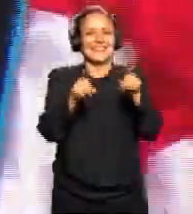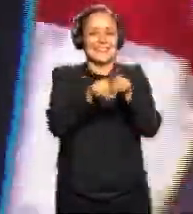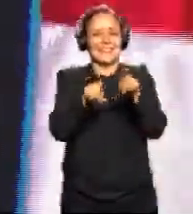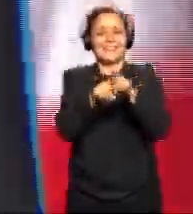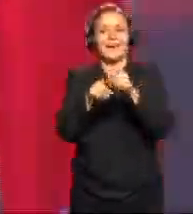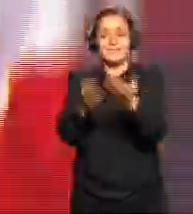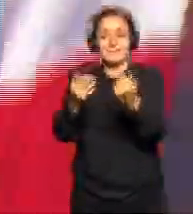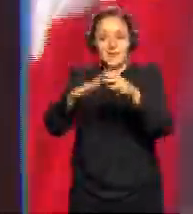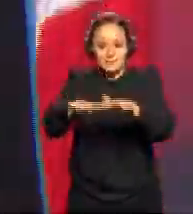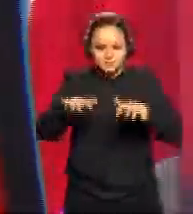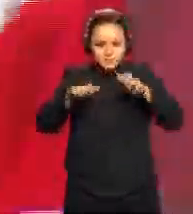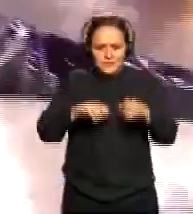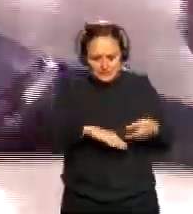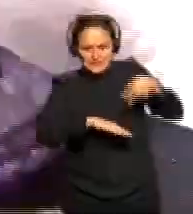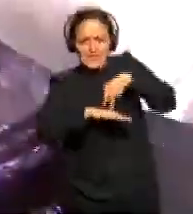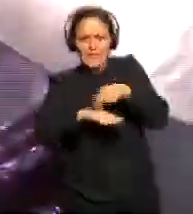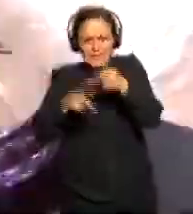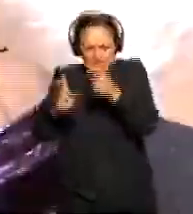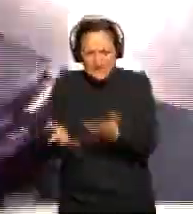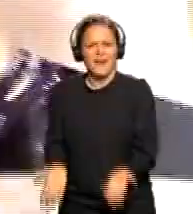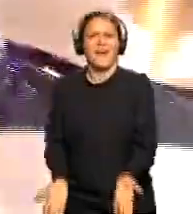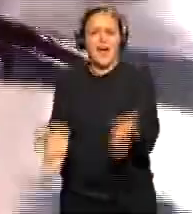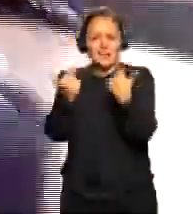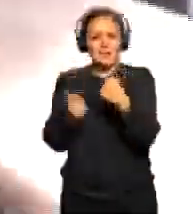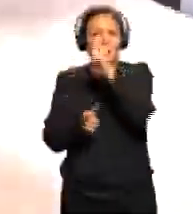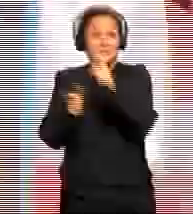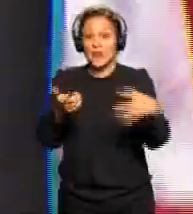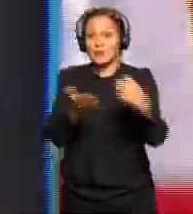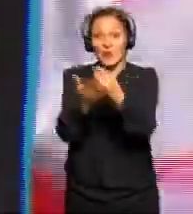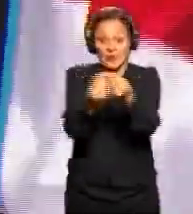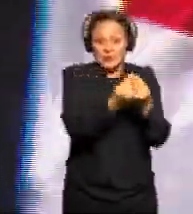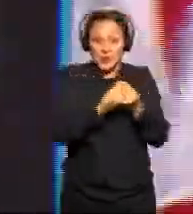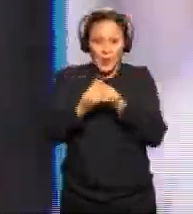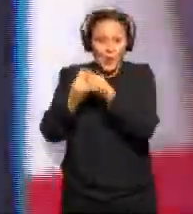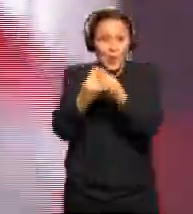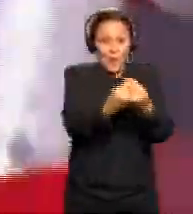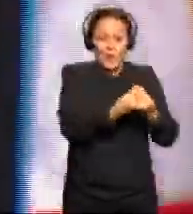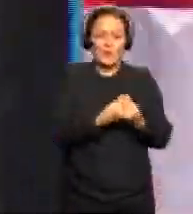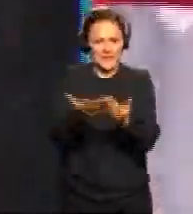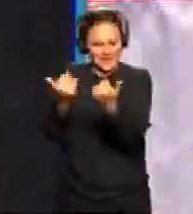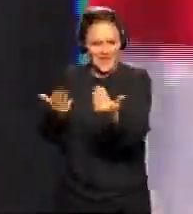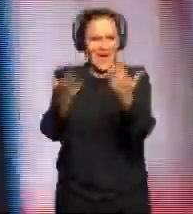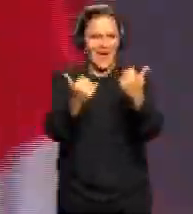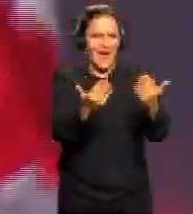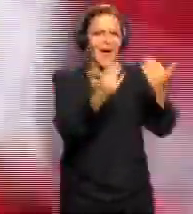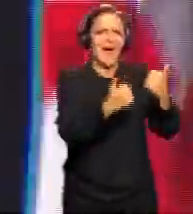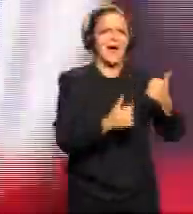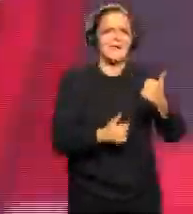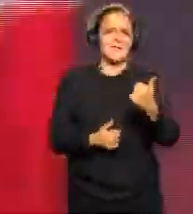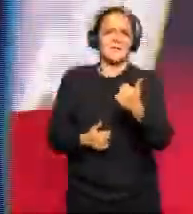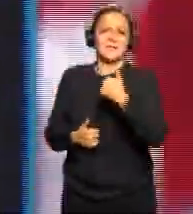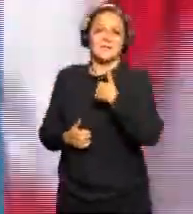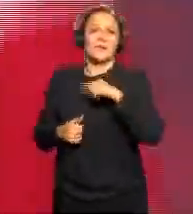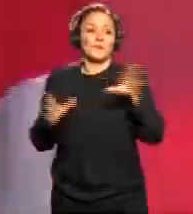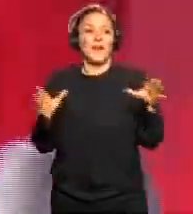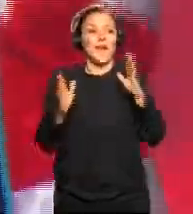Se levante Santa Cruz en carnaval y todos juntos sí, que me acompañen Santa Cruz en carnaval. Estos gatitos que